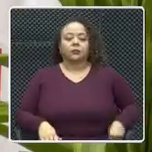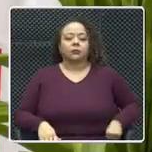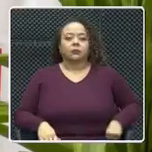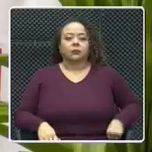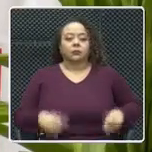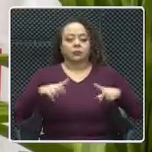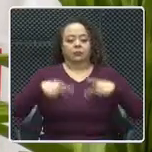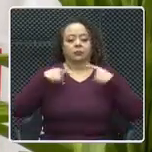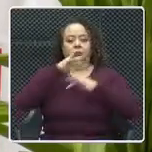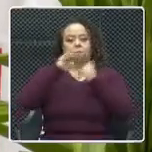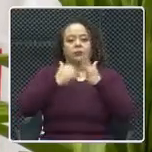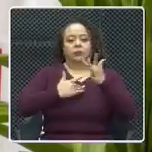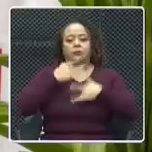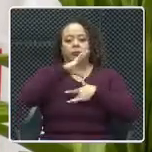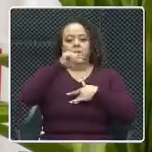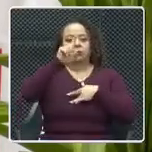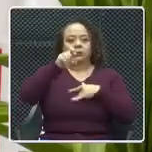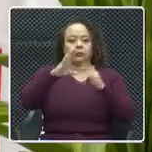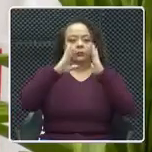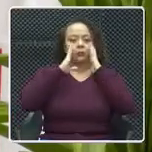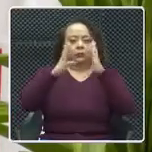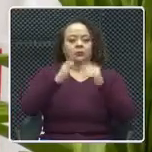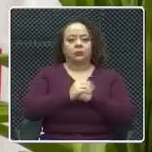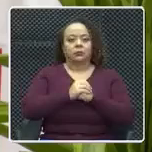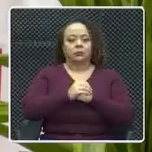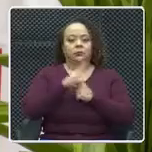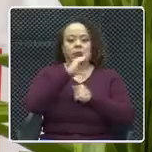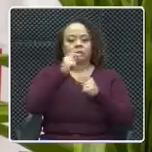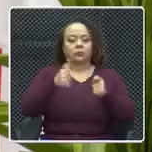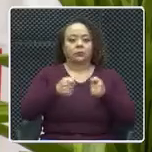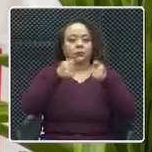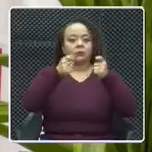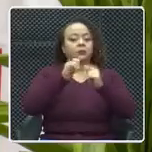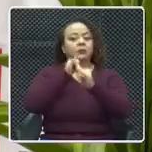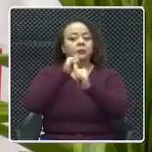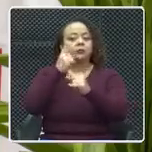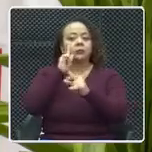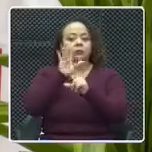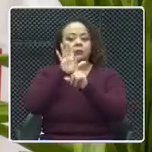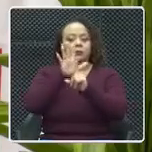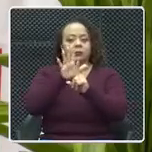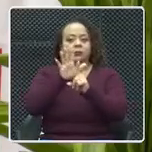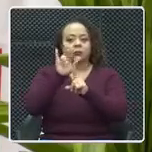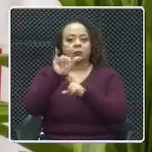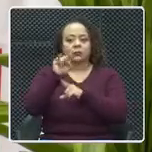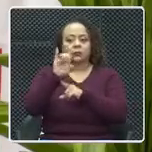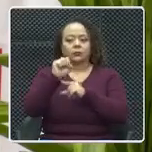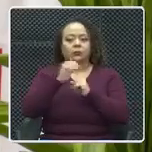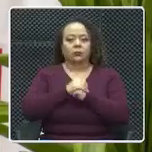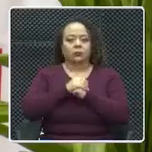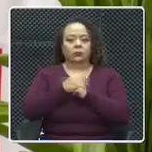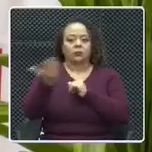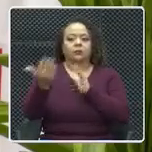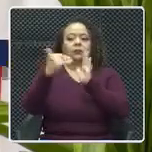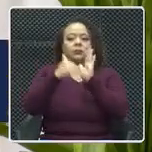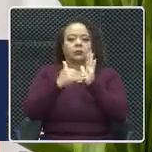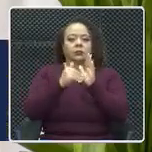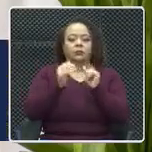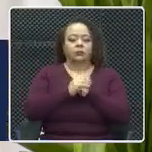viviendo todos los síntomas y requiere atención y está presentando una denuncia por acoso al INSS. ¿Lo están